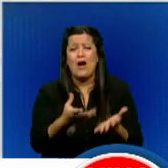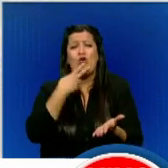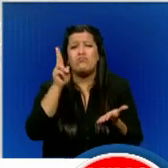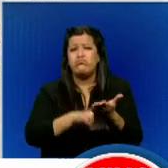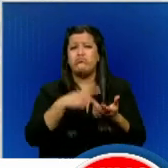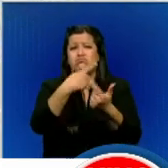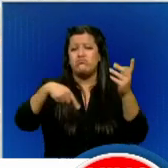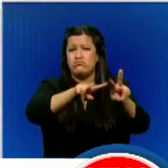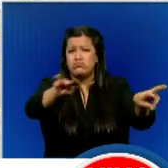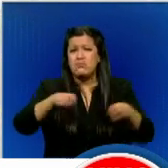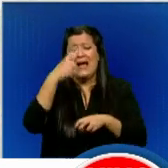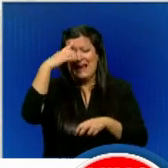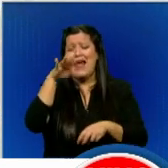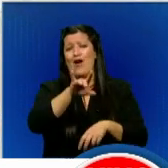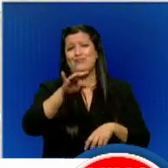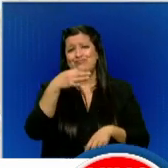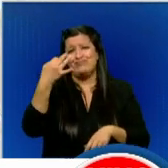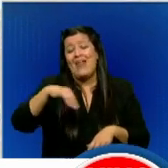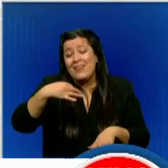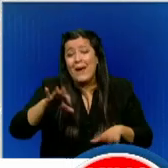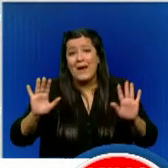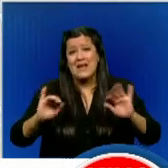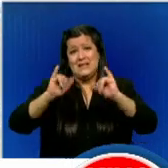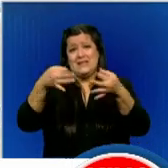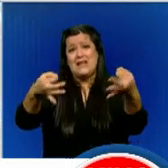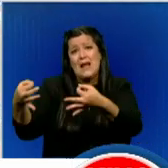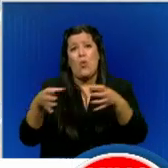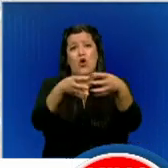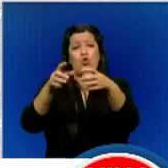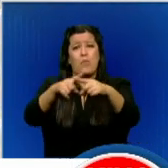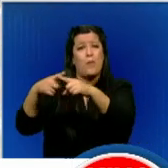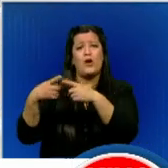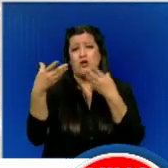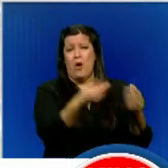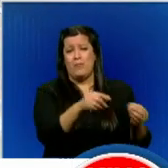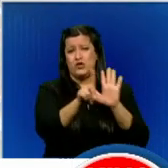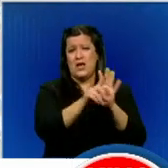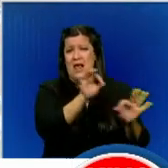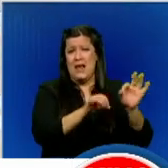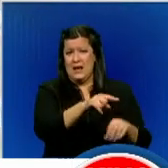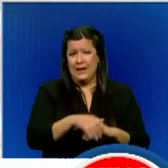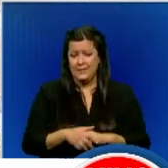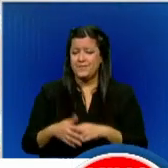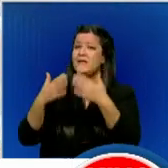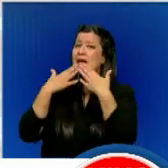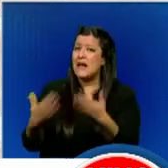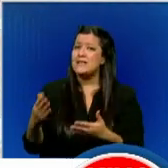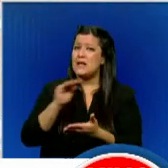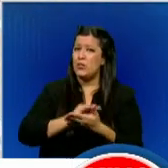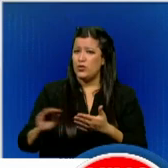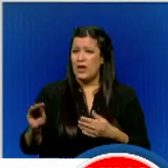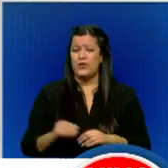argentina y que creo que correspondería y sería muy bueno que todos los bloques la compañía gracias presidente gracias diputado